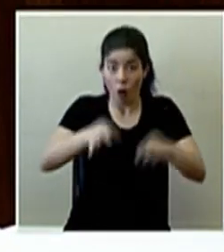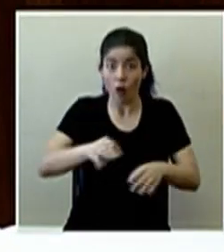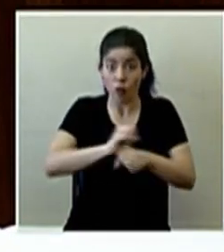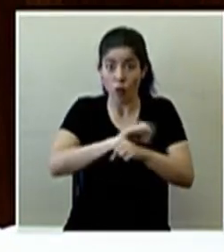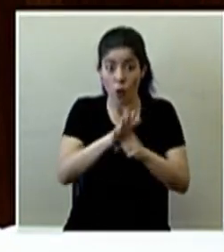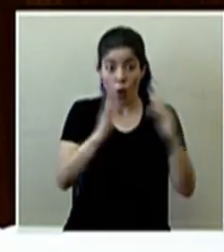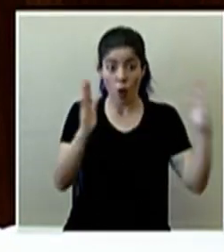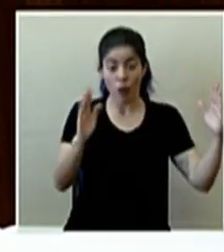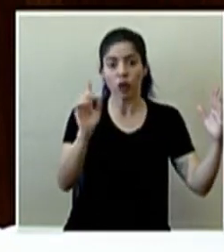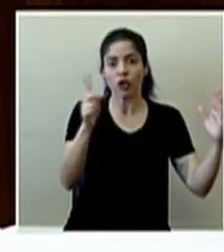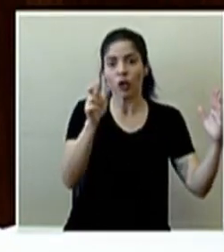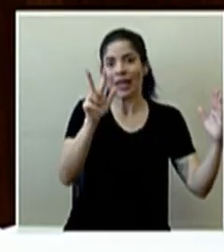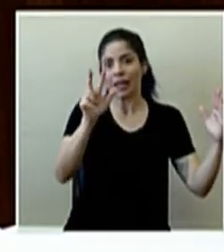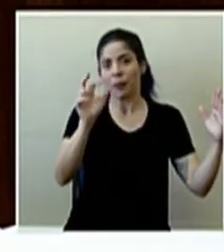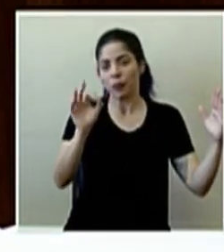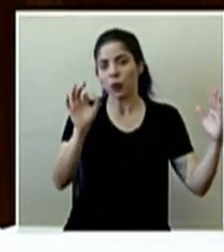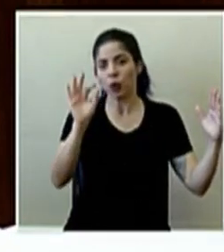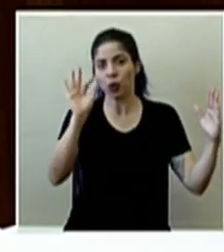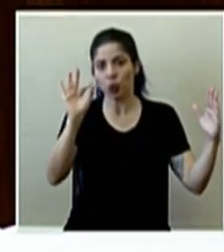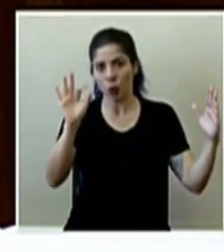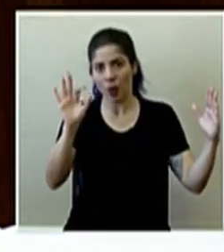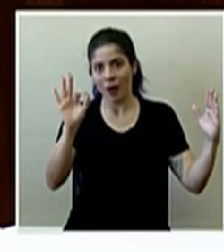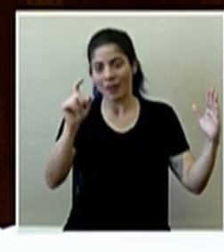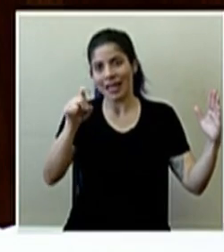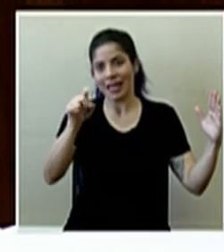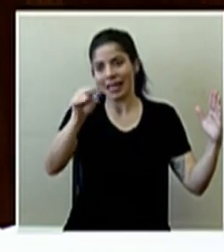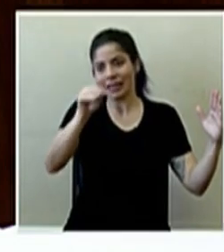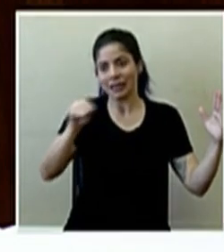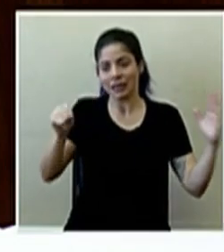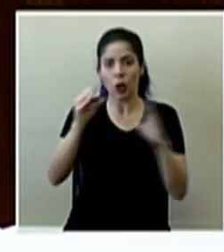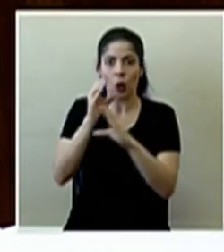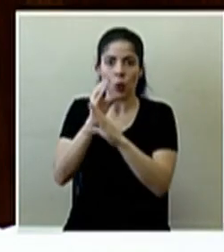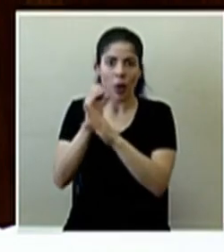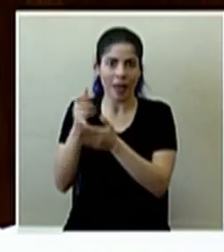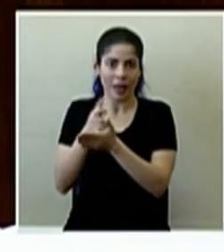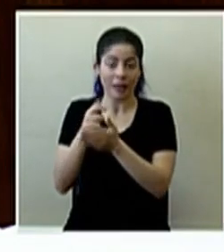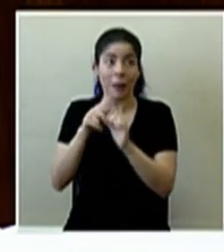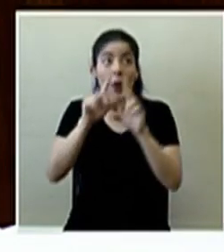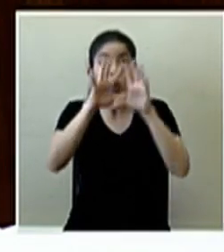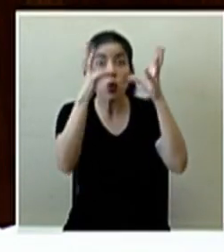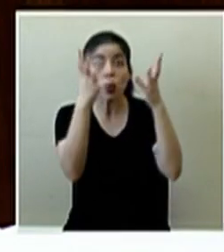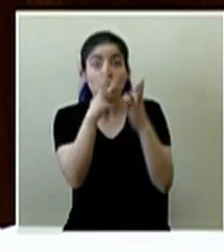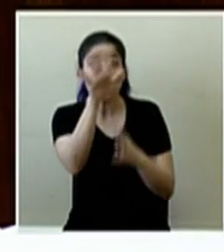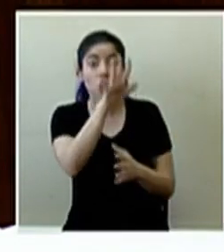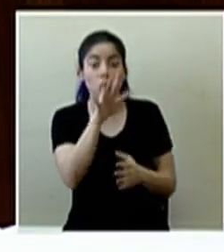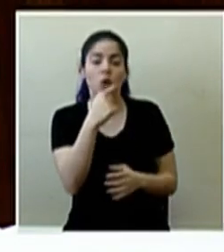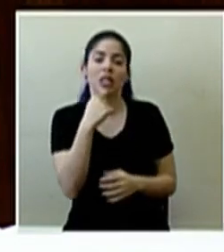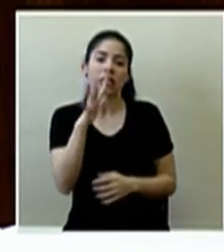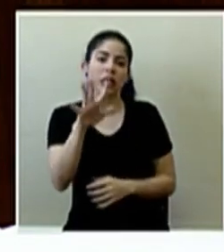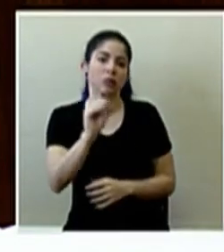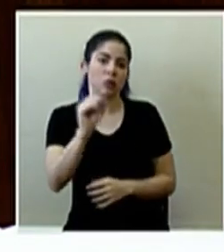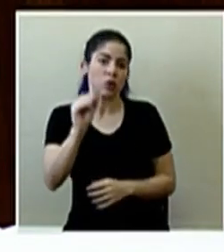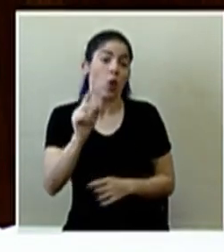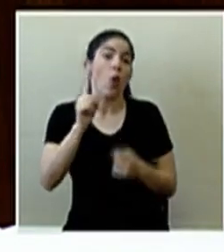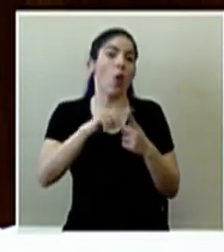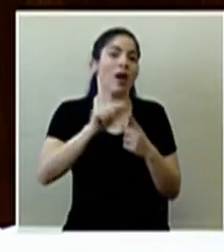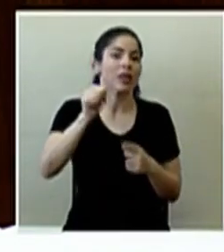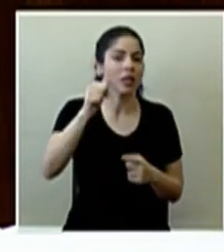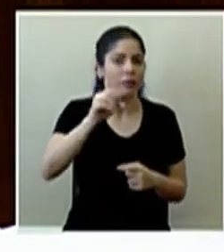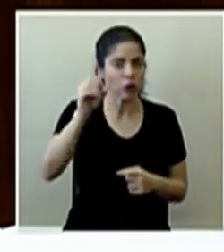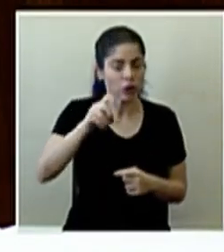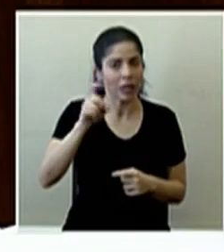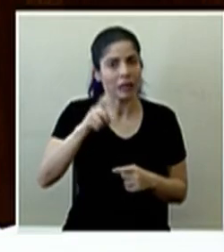confirmados, el 3.9% ha estado en unidades de cuidados intensivos. A nivel mundial se habla de un 5%, incluso hasta de un 10%.